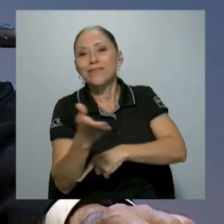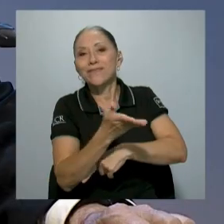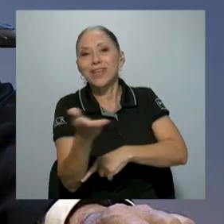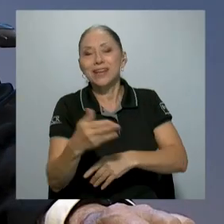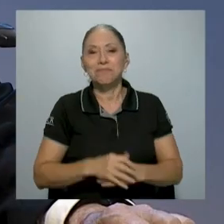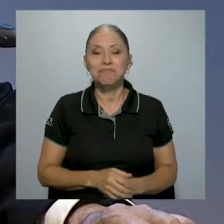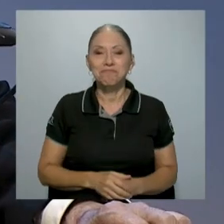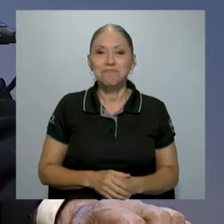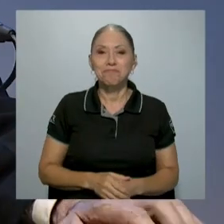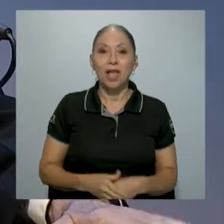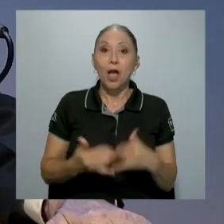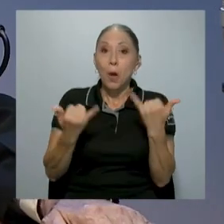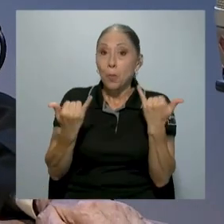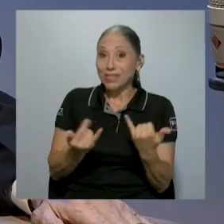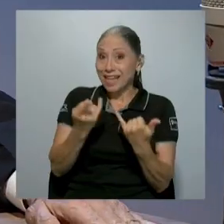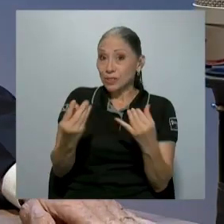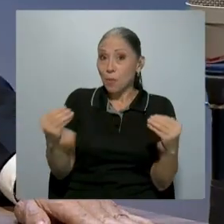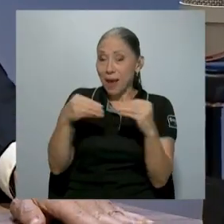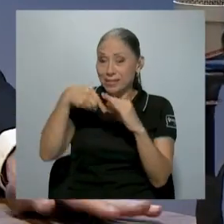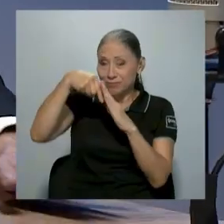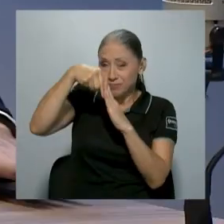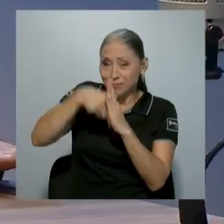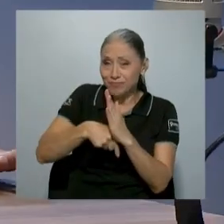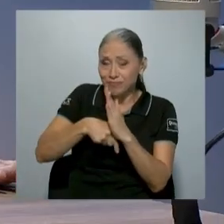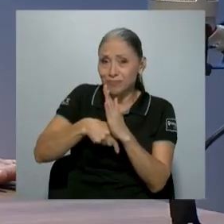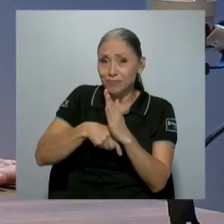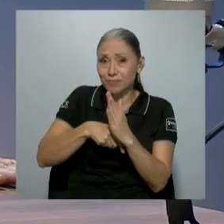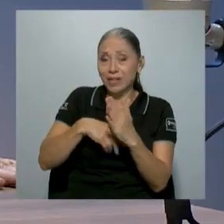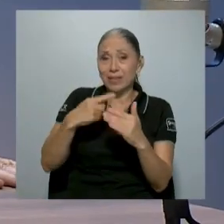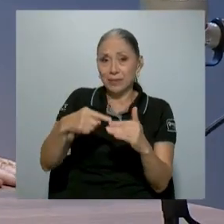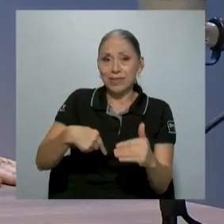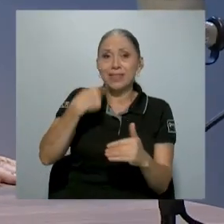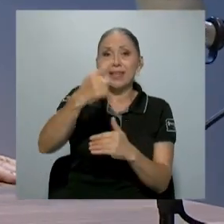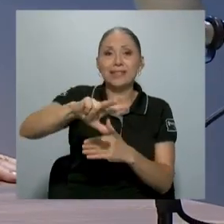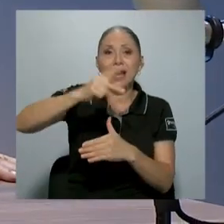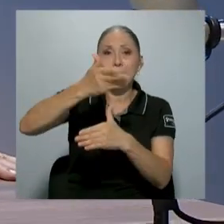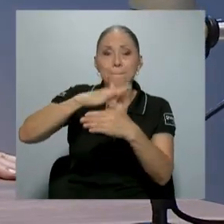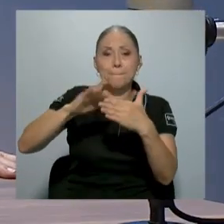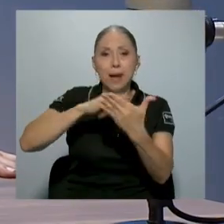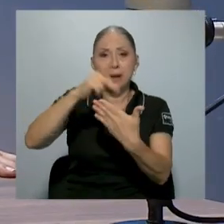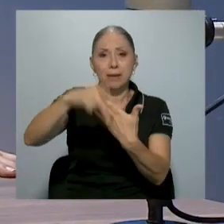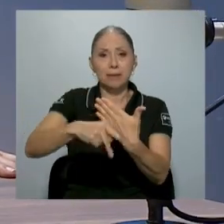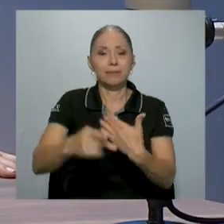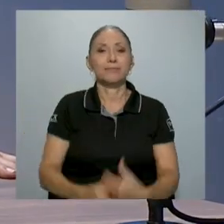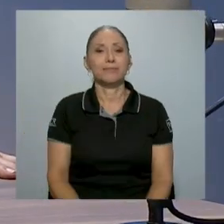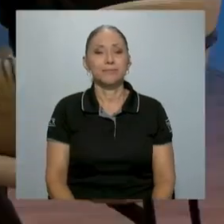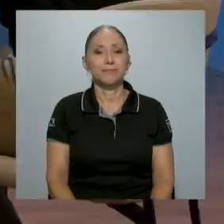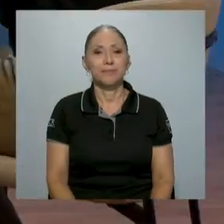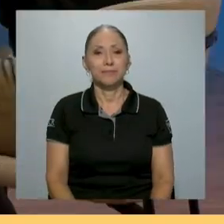iremos a profundizar en eso y todo lo que ustedes quieran en el tercero y último segmento.